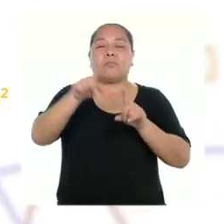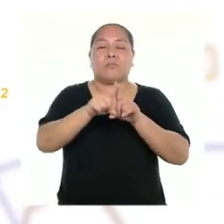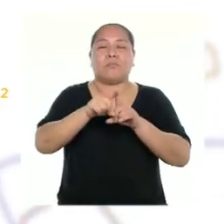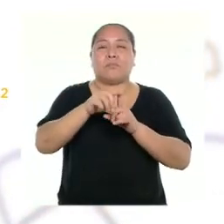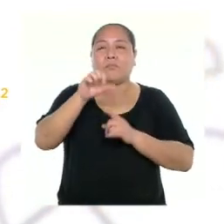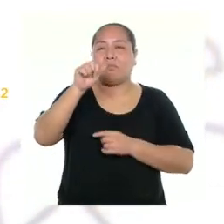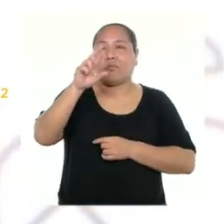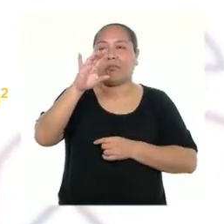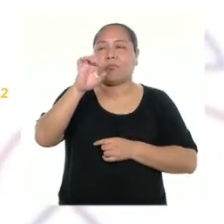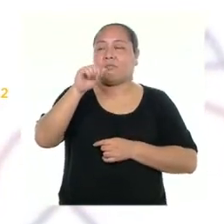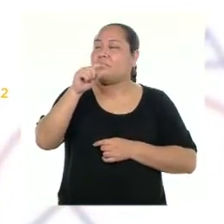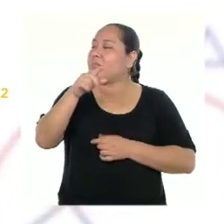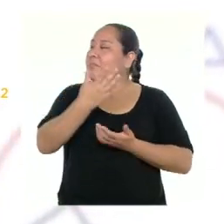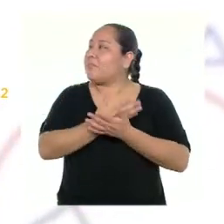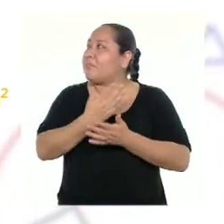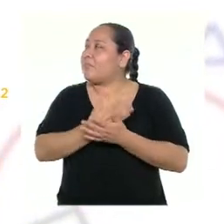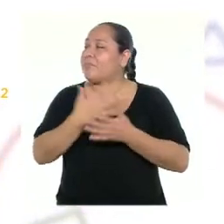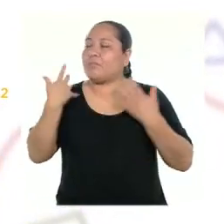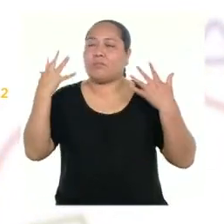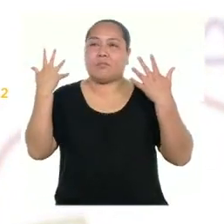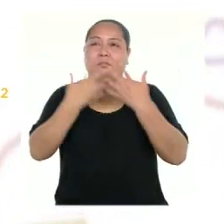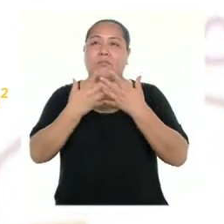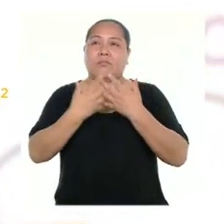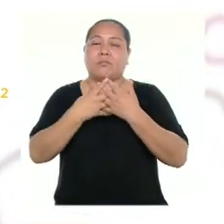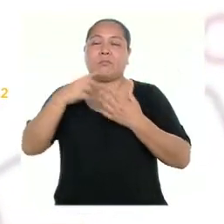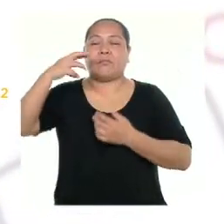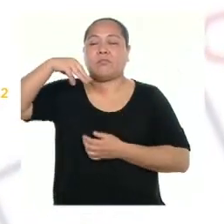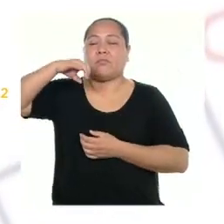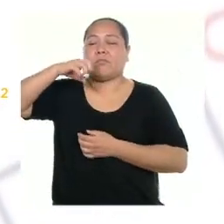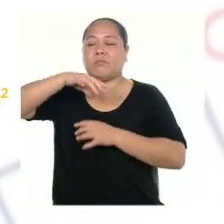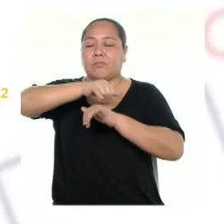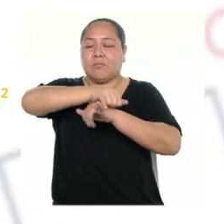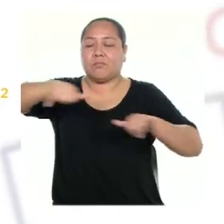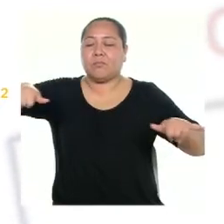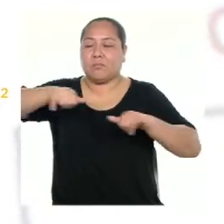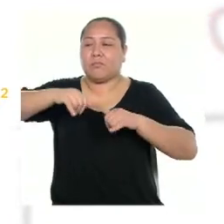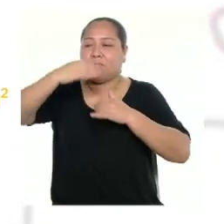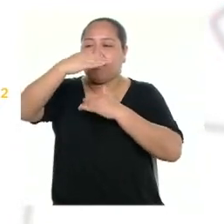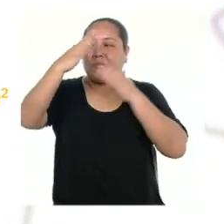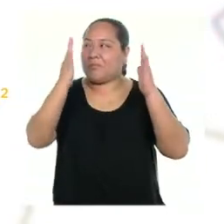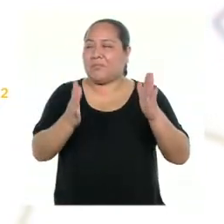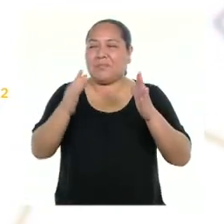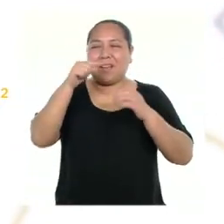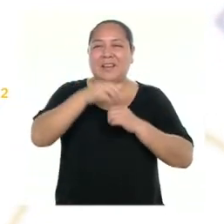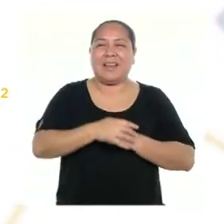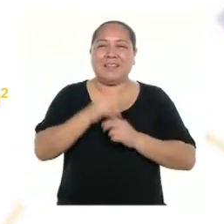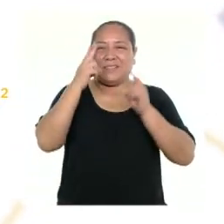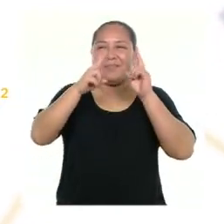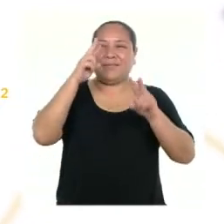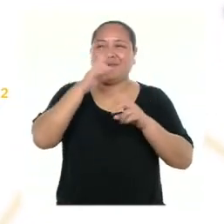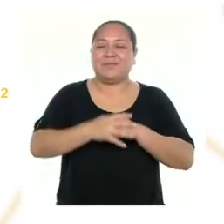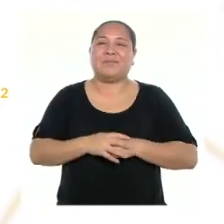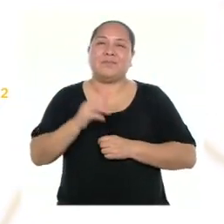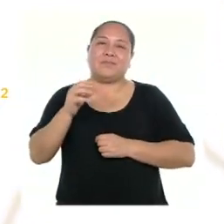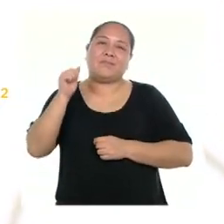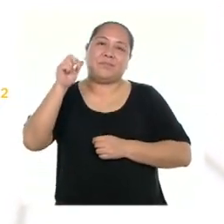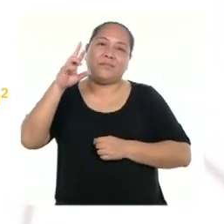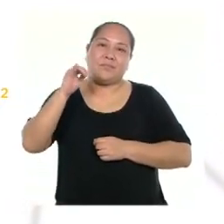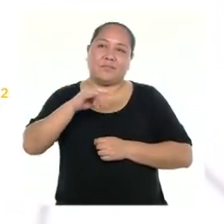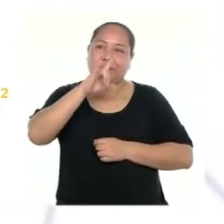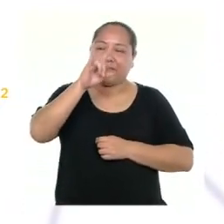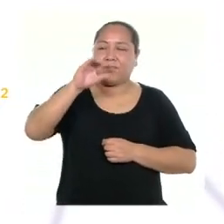los criterios, hasta aquí hemos relacionado la medida de los lados de un cuadrado para determinar su área usando